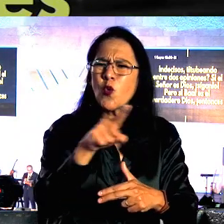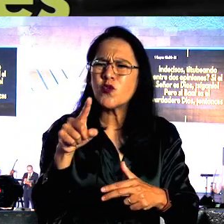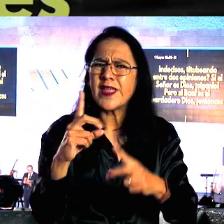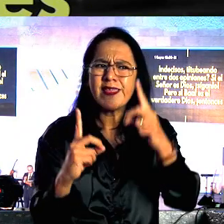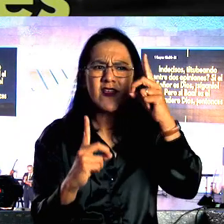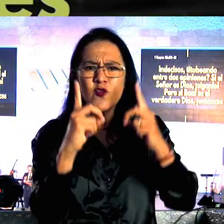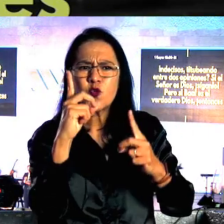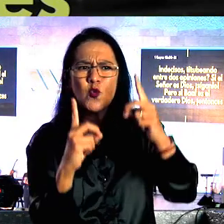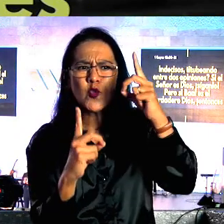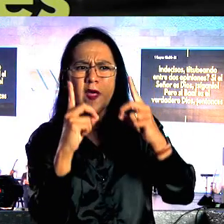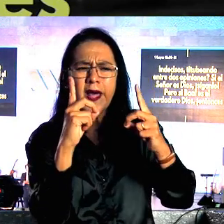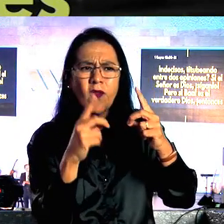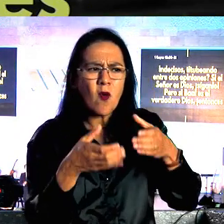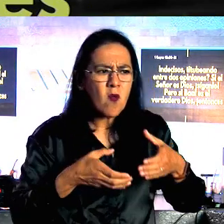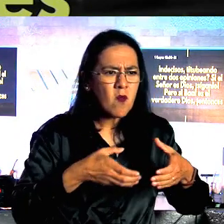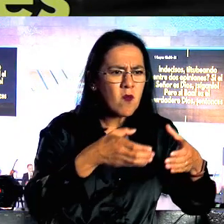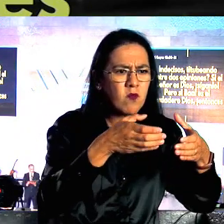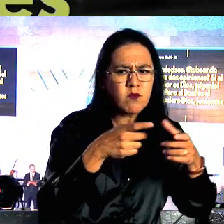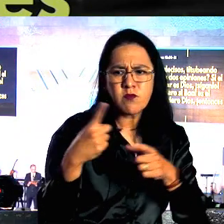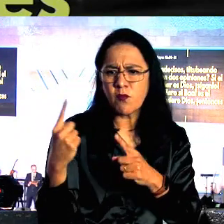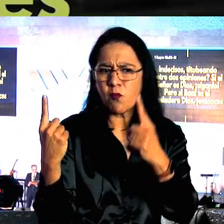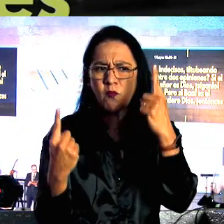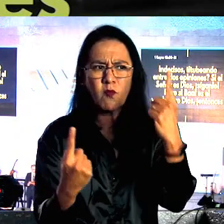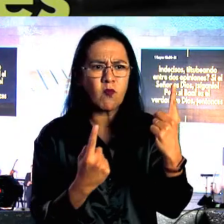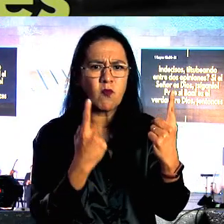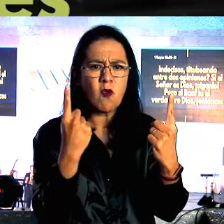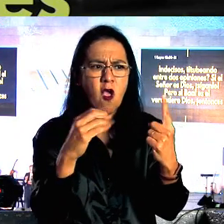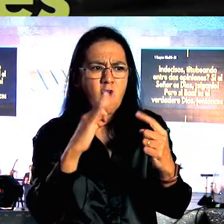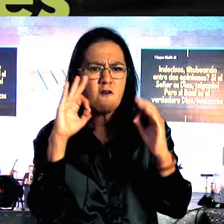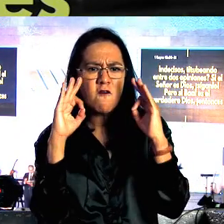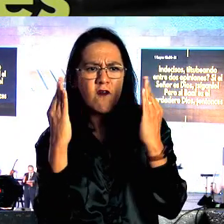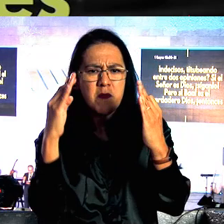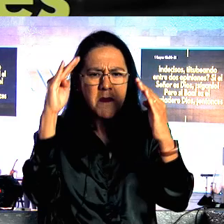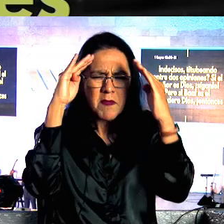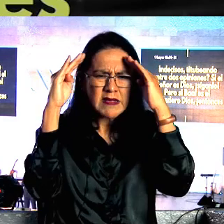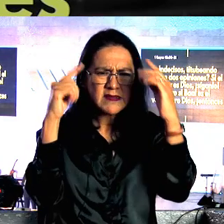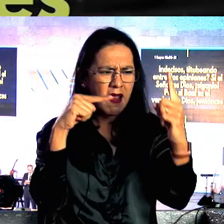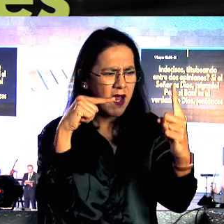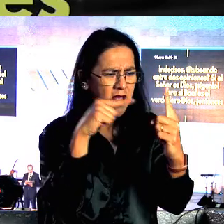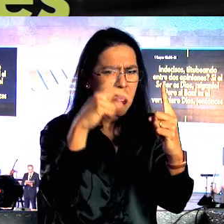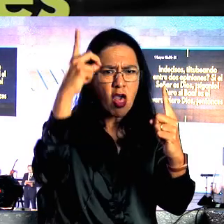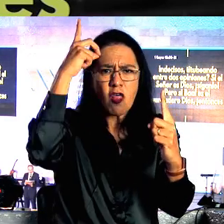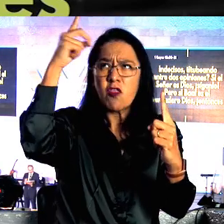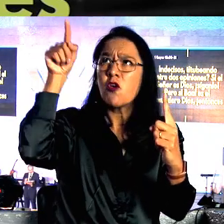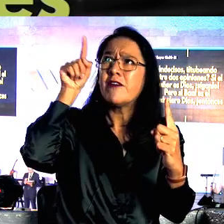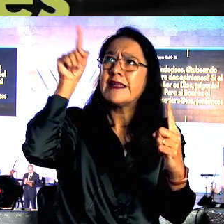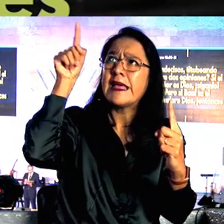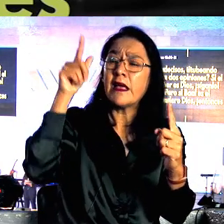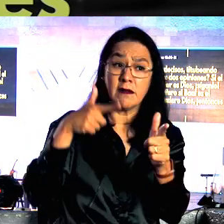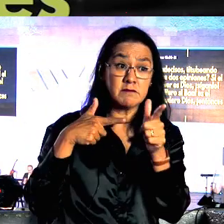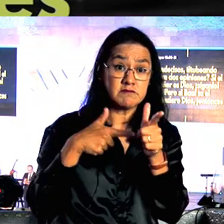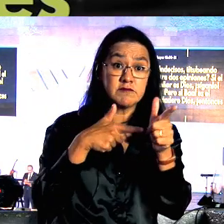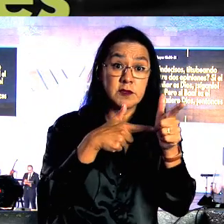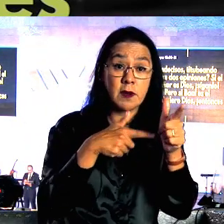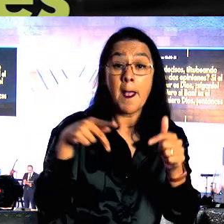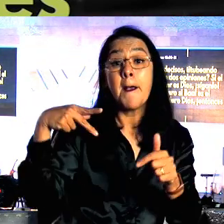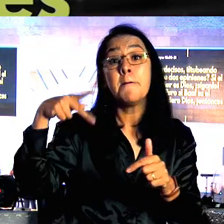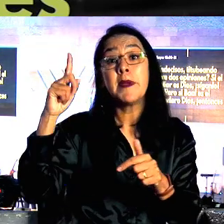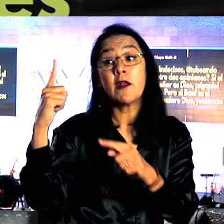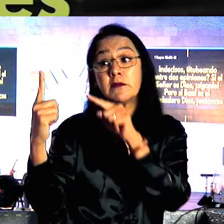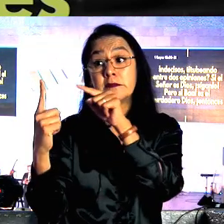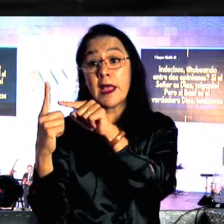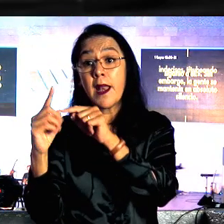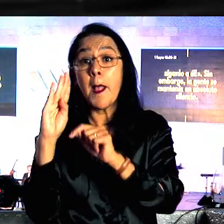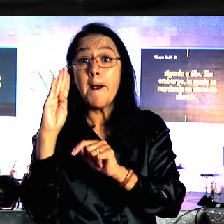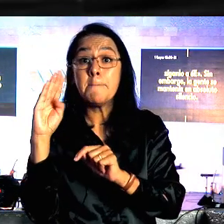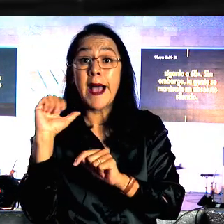titubeando entre dos opiniones? si el Señor es Dios síganlo pero si Baal es el verdadero Dios